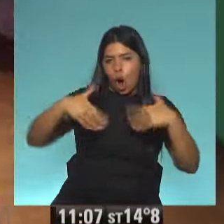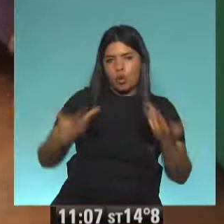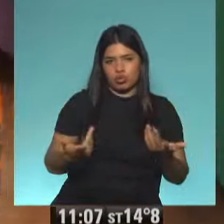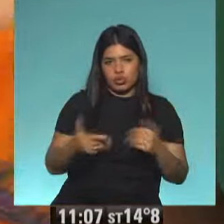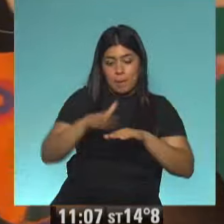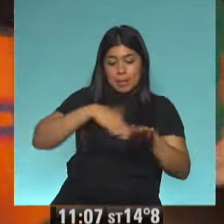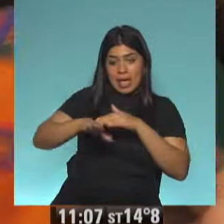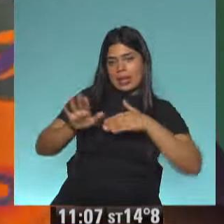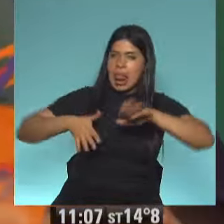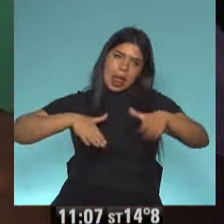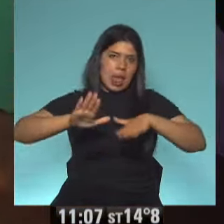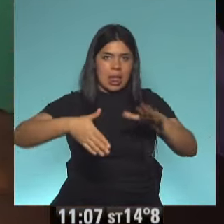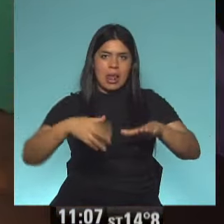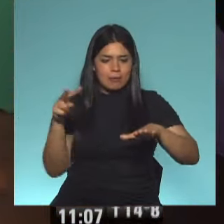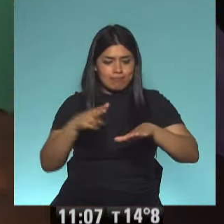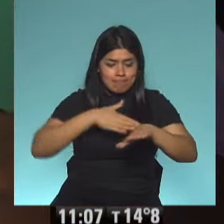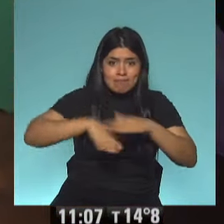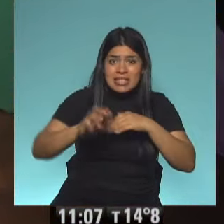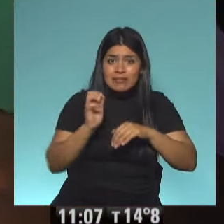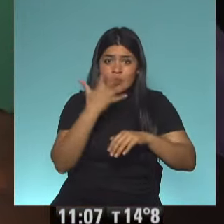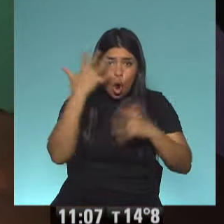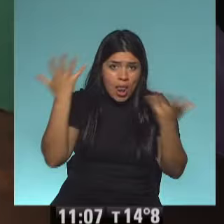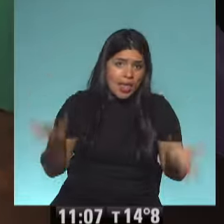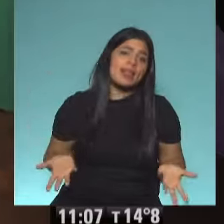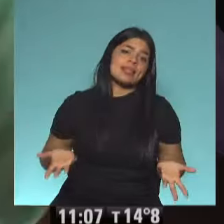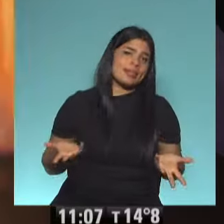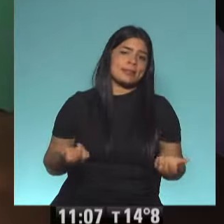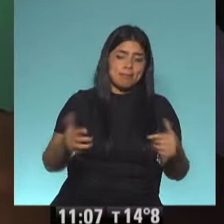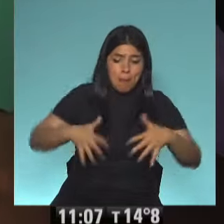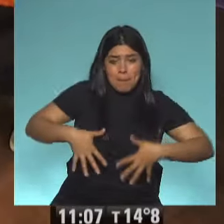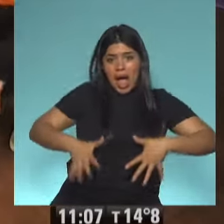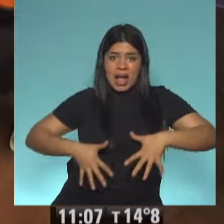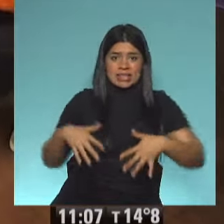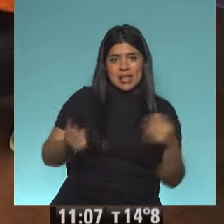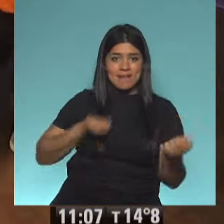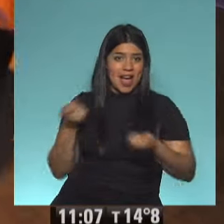color violeta. Si mueve la panza para carnaval,